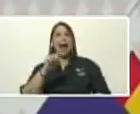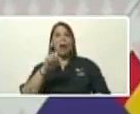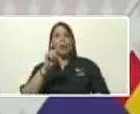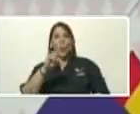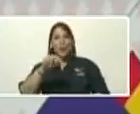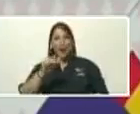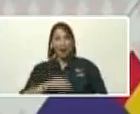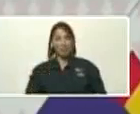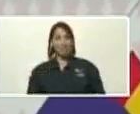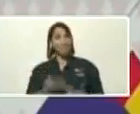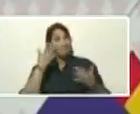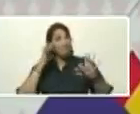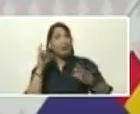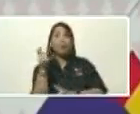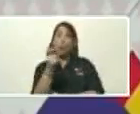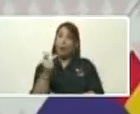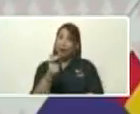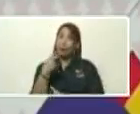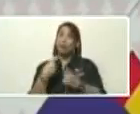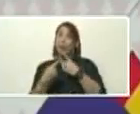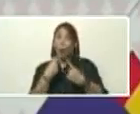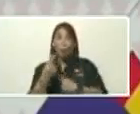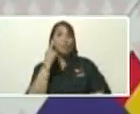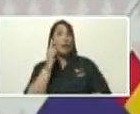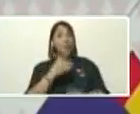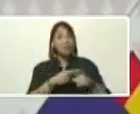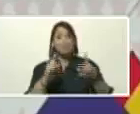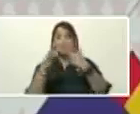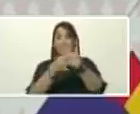A Escalona le estoy buscando novia para casarlo.